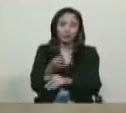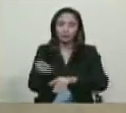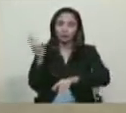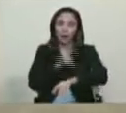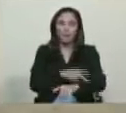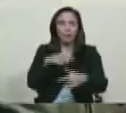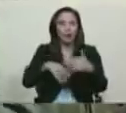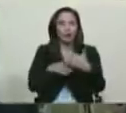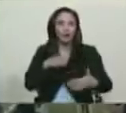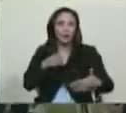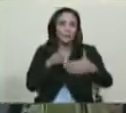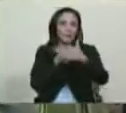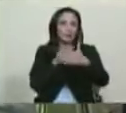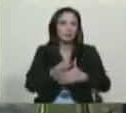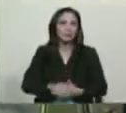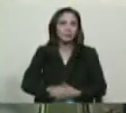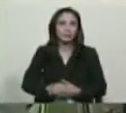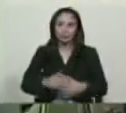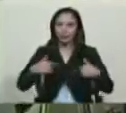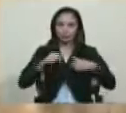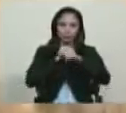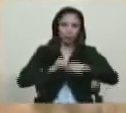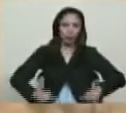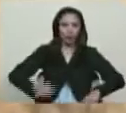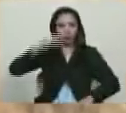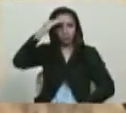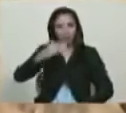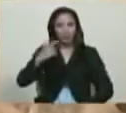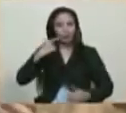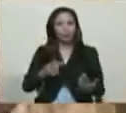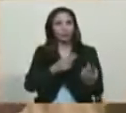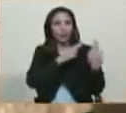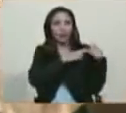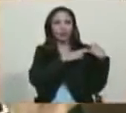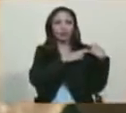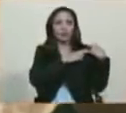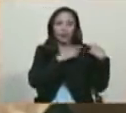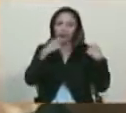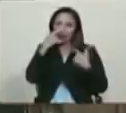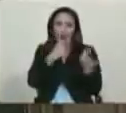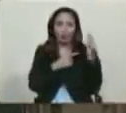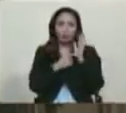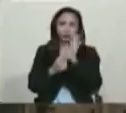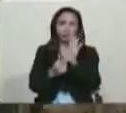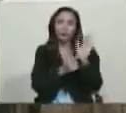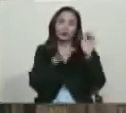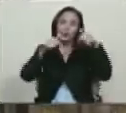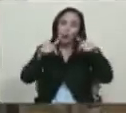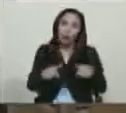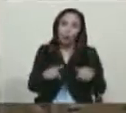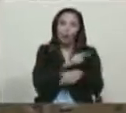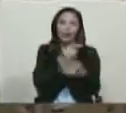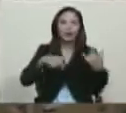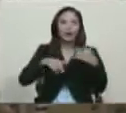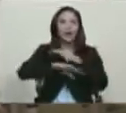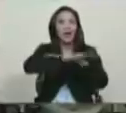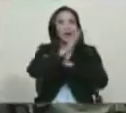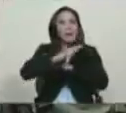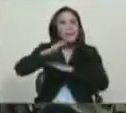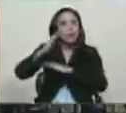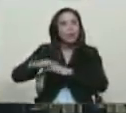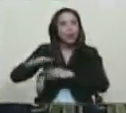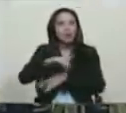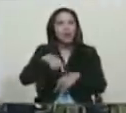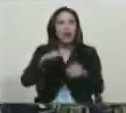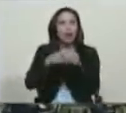salir al paso este su guardia nacional mi comandante jefe y así se lo hacemos saber hoy aquí en la tierra del indio macarao